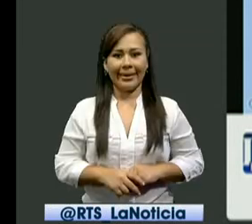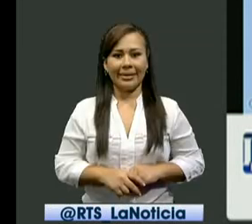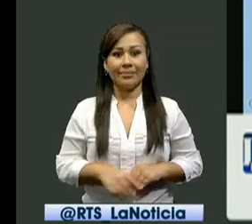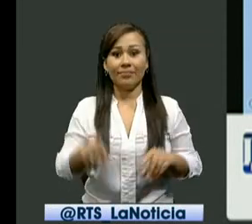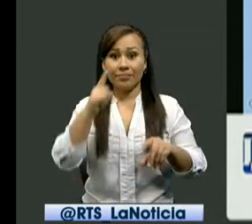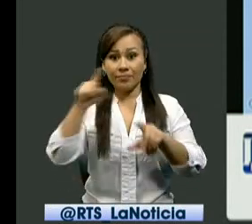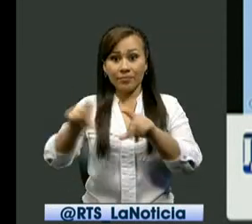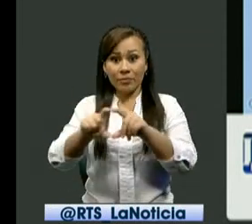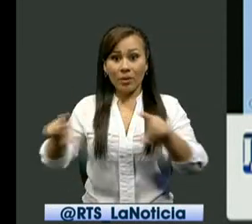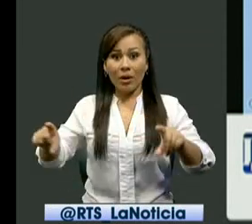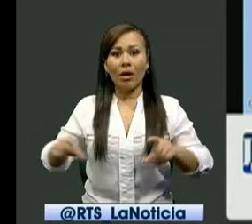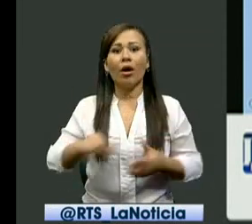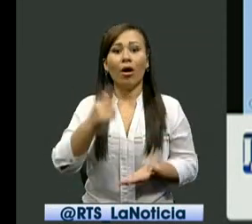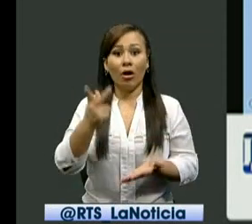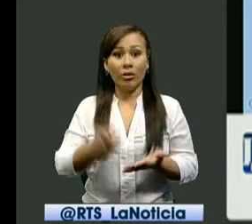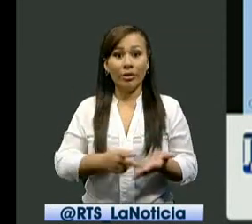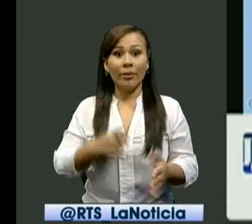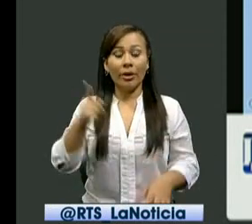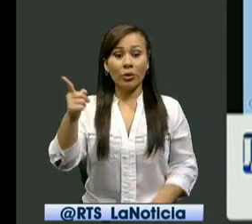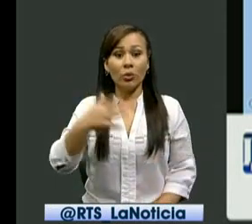Jorge, ¿tú ya estás en Puerto Viejo?